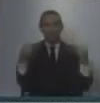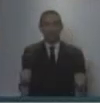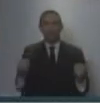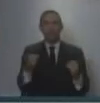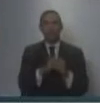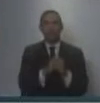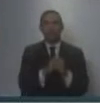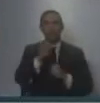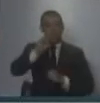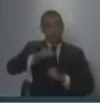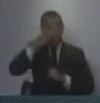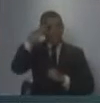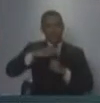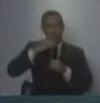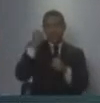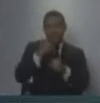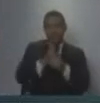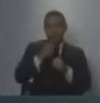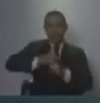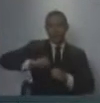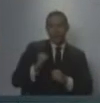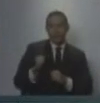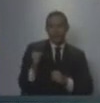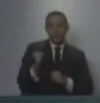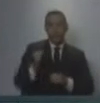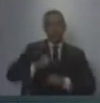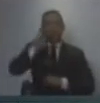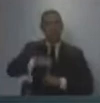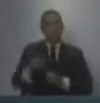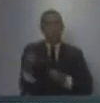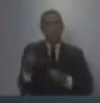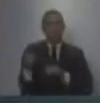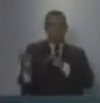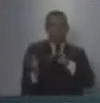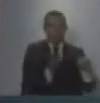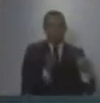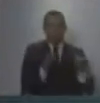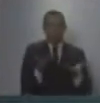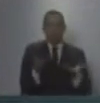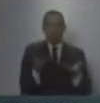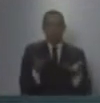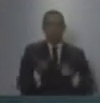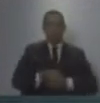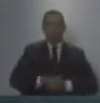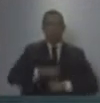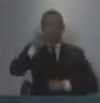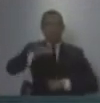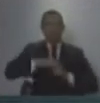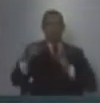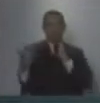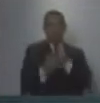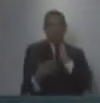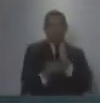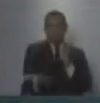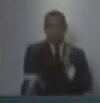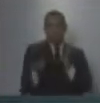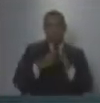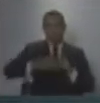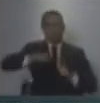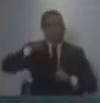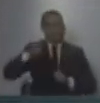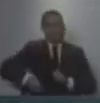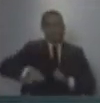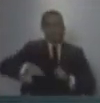más efectiva la acción de nuestros oficiales. A la par de esto, y claros en el uso de la tecnología que es fundamental a la lucha contra